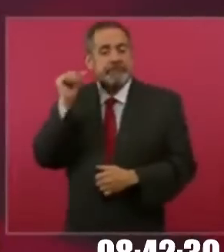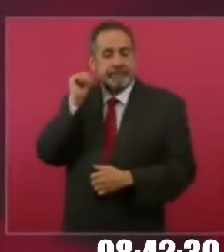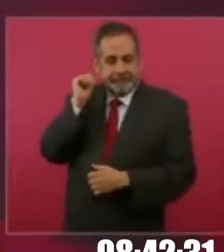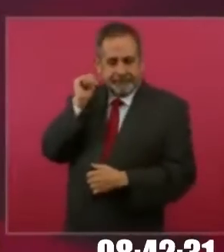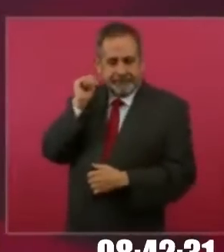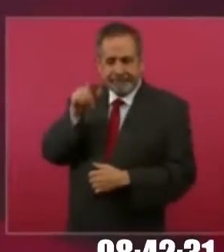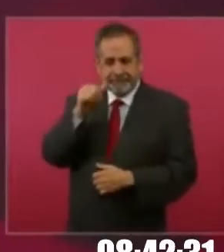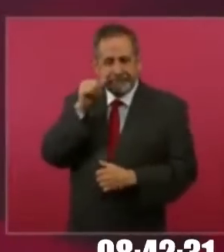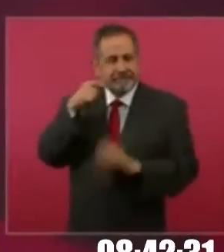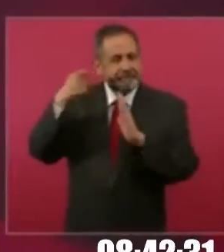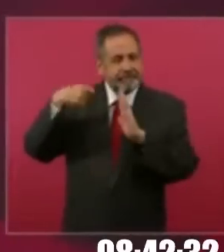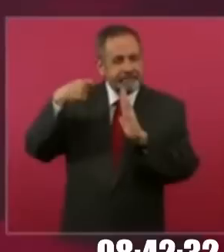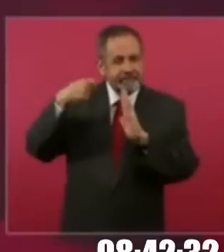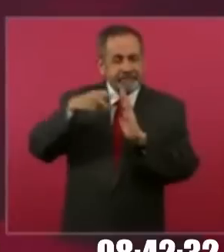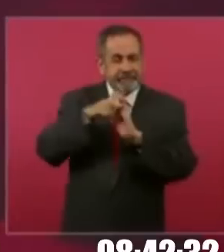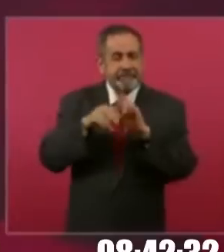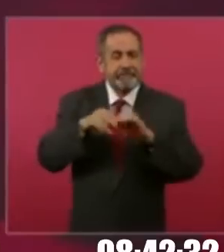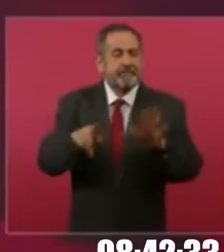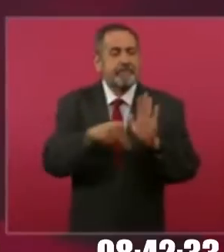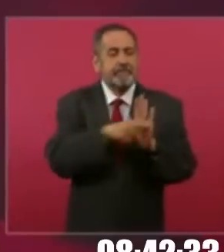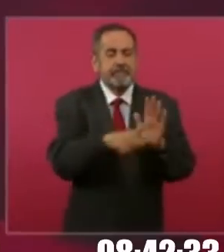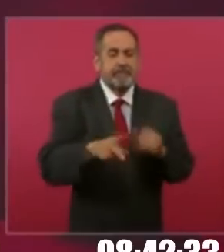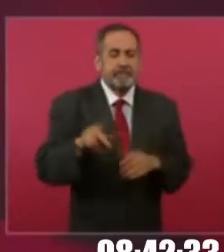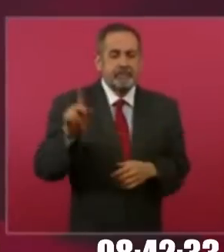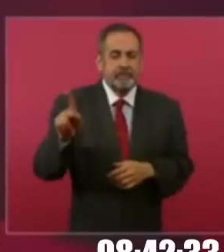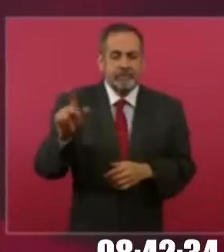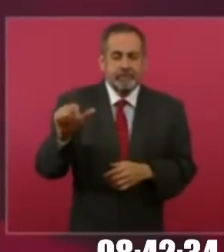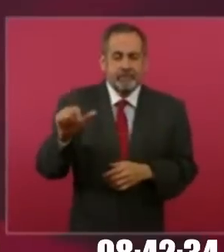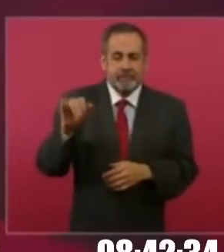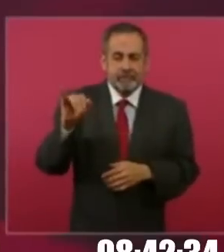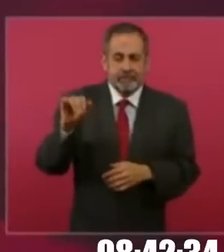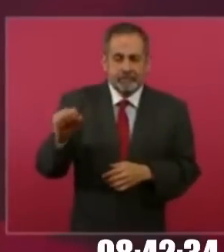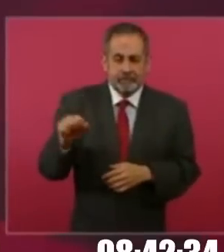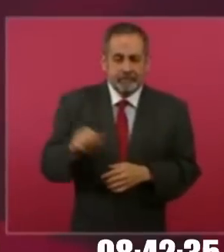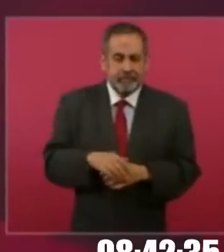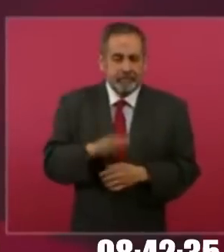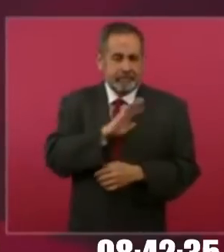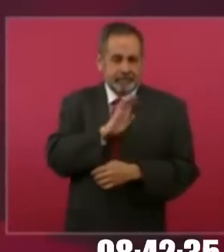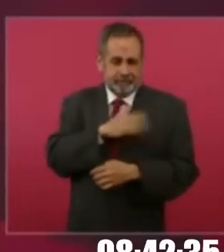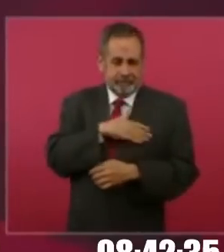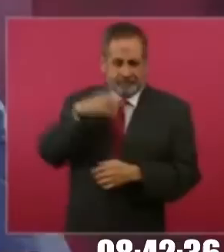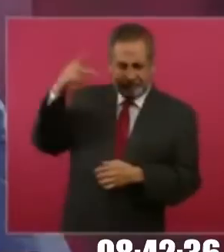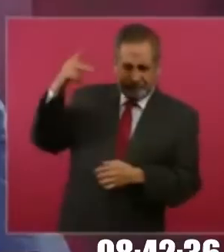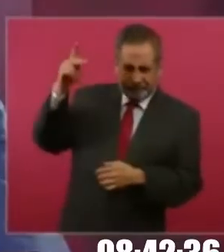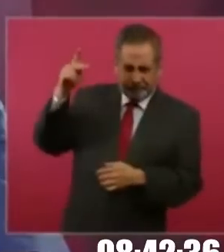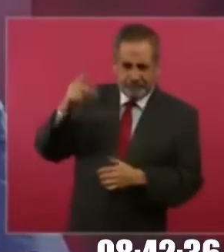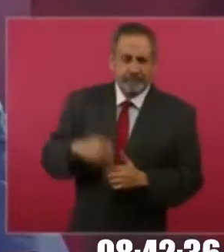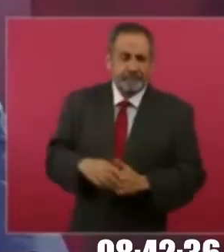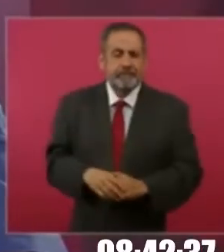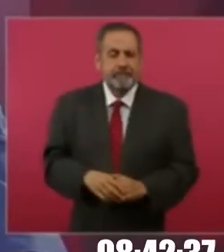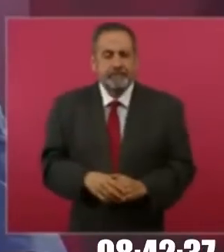reportaje del Periódico del país de España